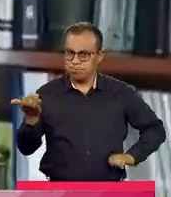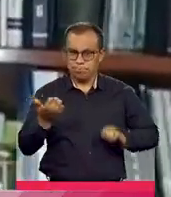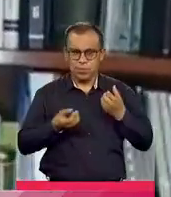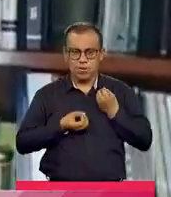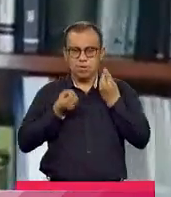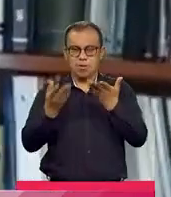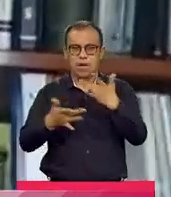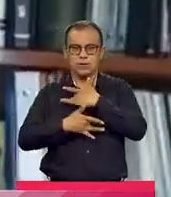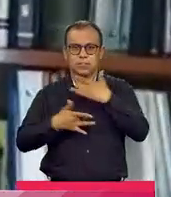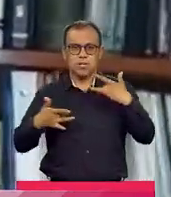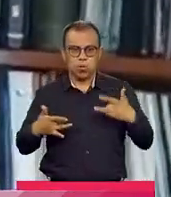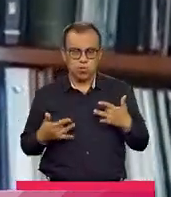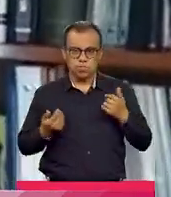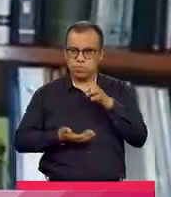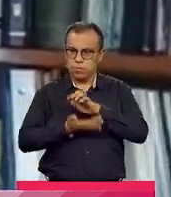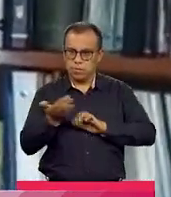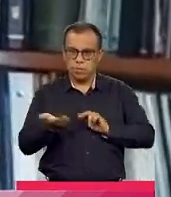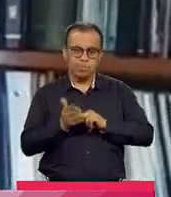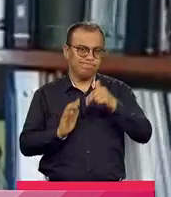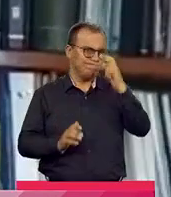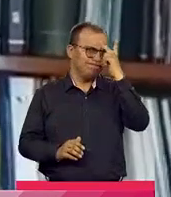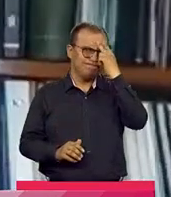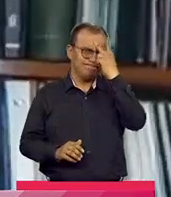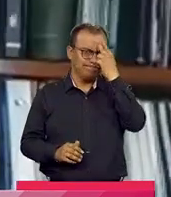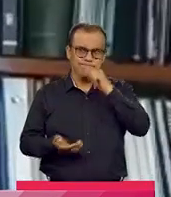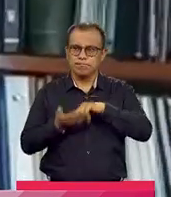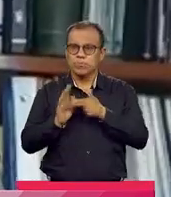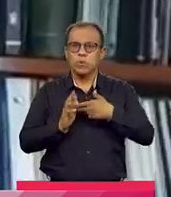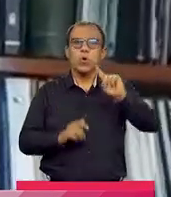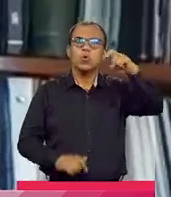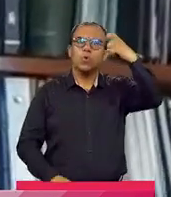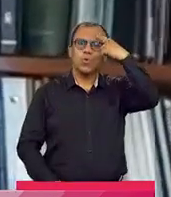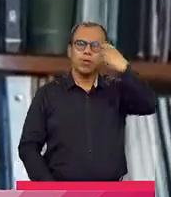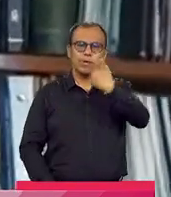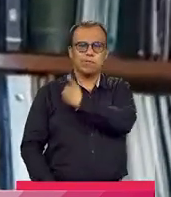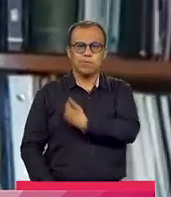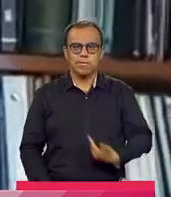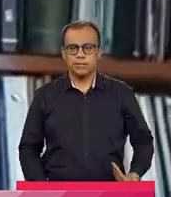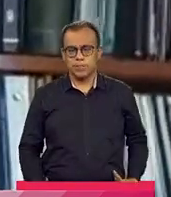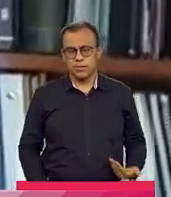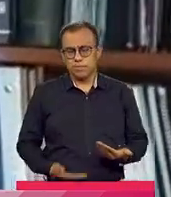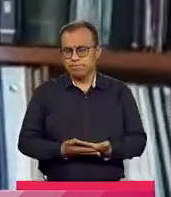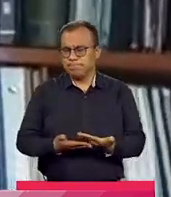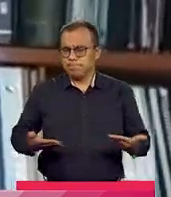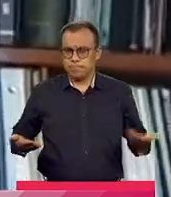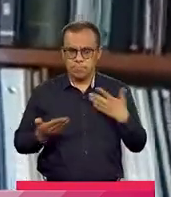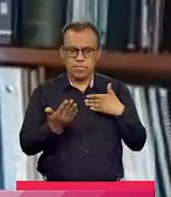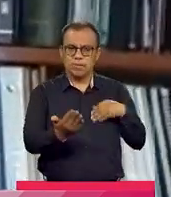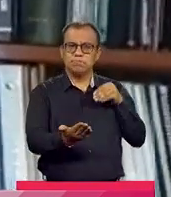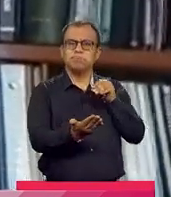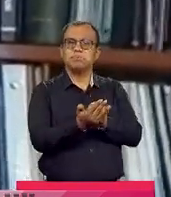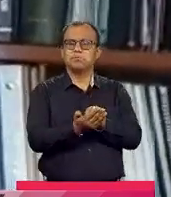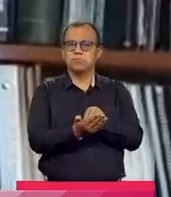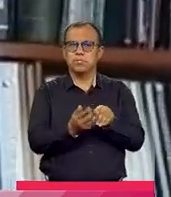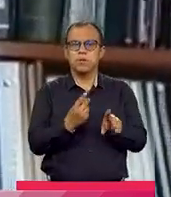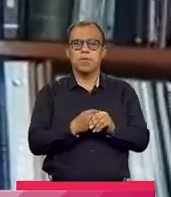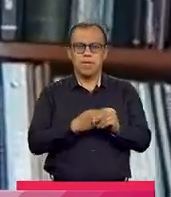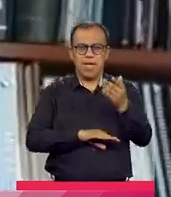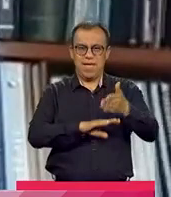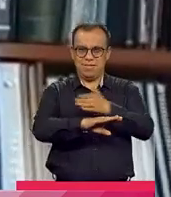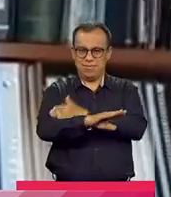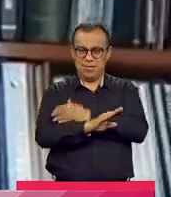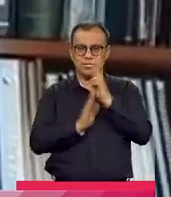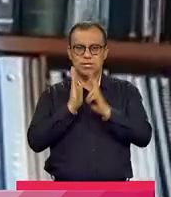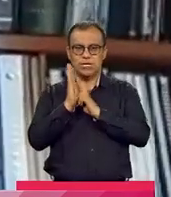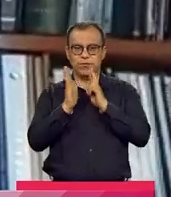salud para los pensionados, lógicamente. El gobierno del señor presidente pues la incluyó parcialmente en la pasada reforma